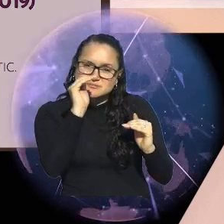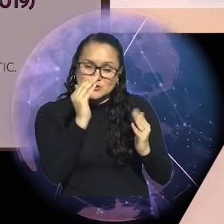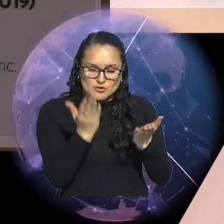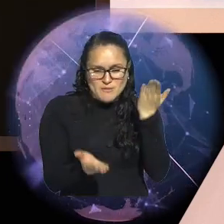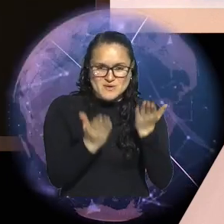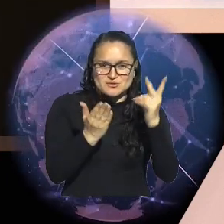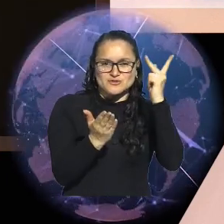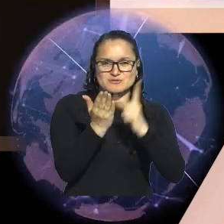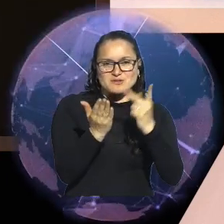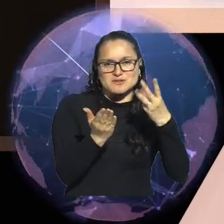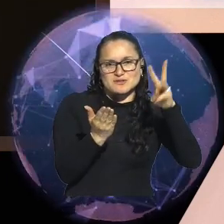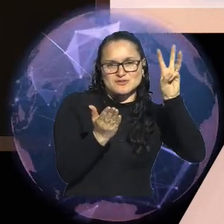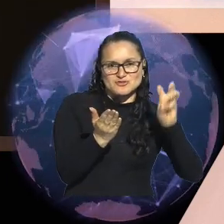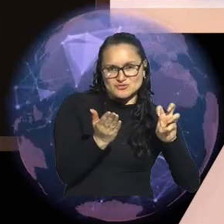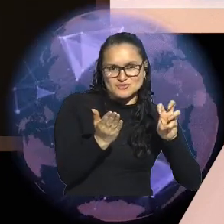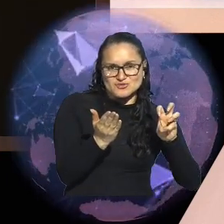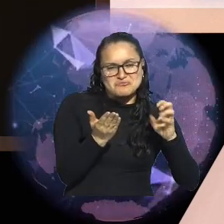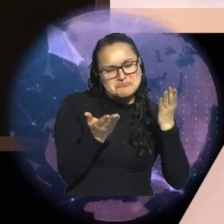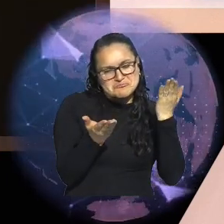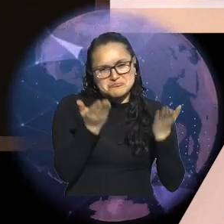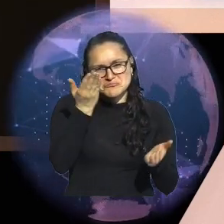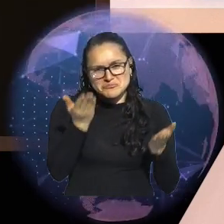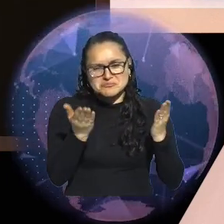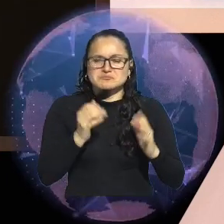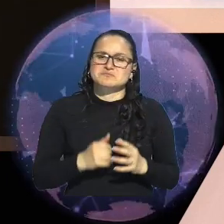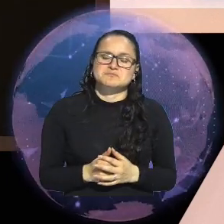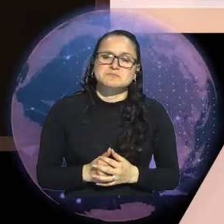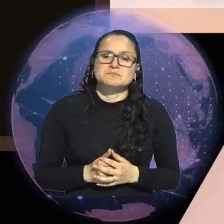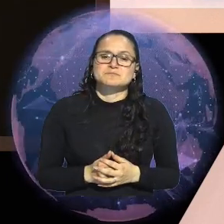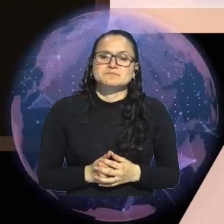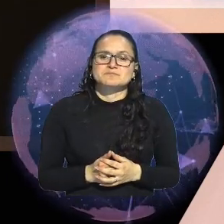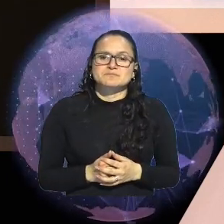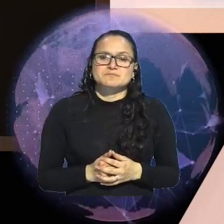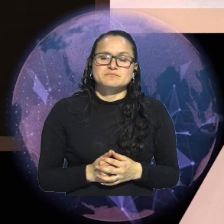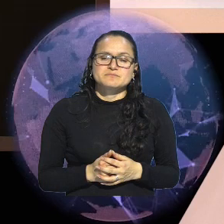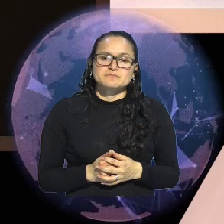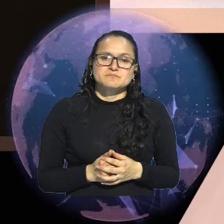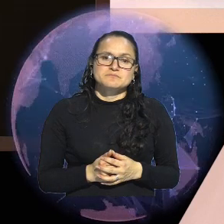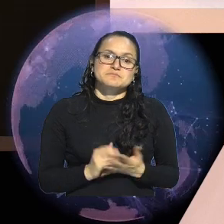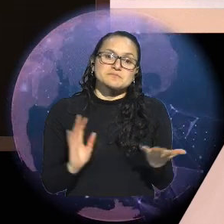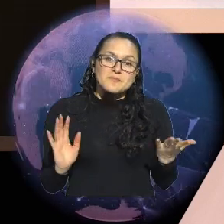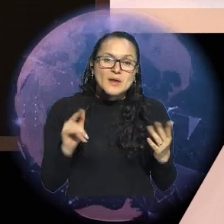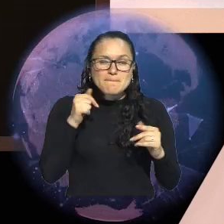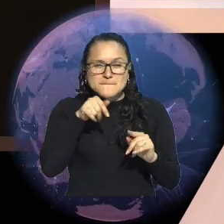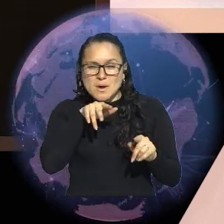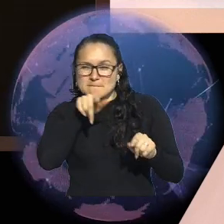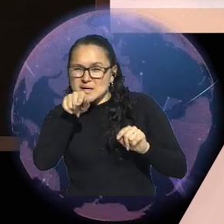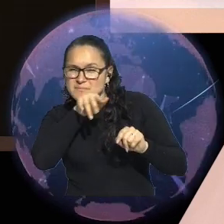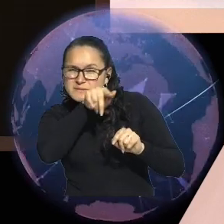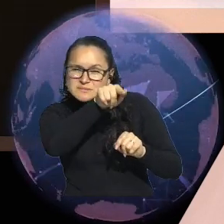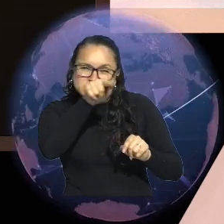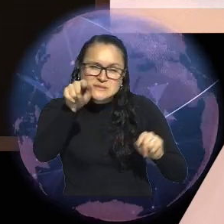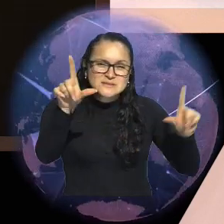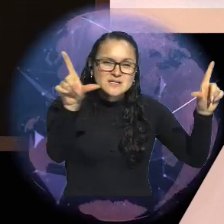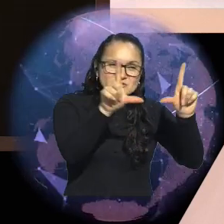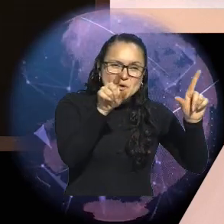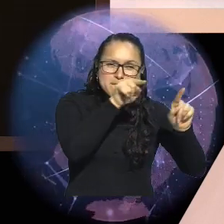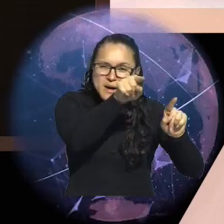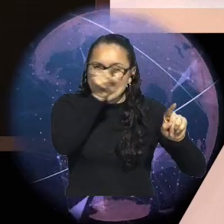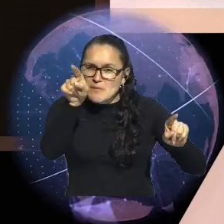condiciones reportadas en el año 2018 la tasa de penetración en términos de hogares se ubica